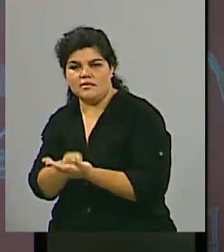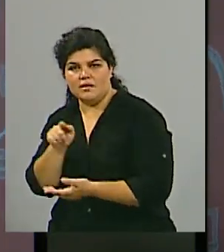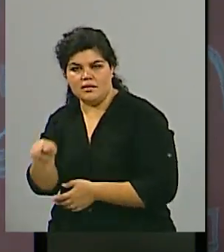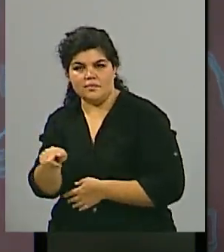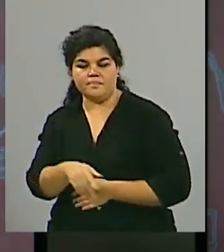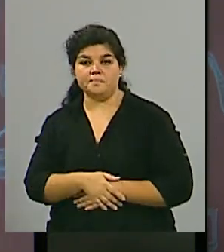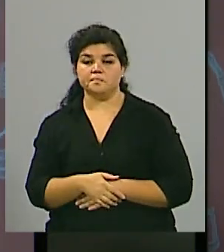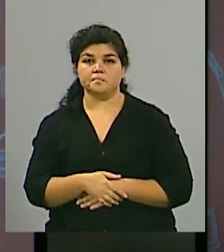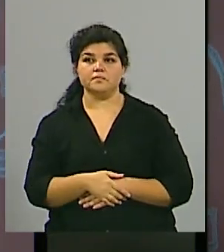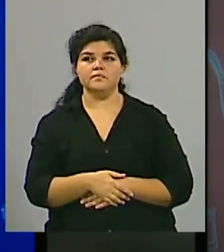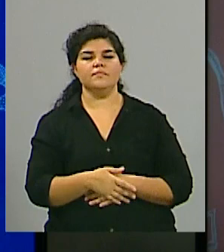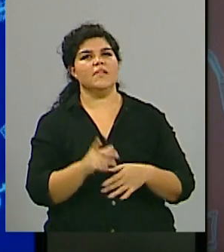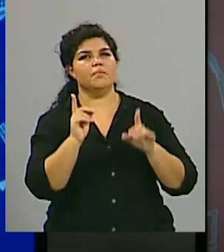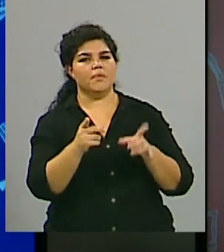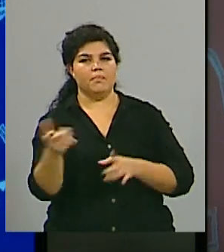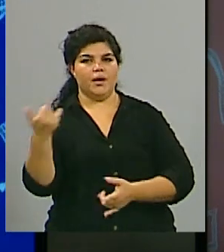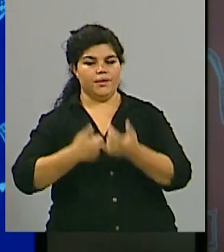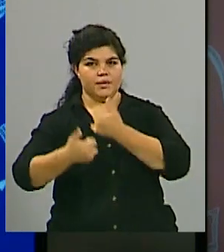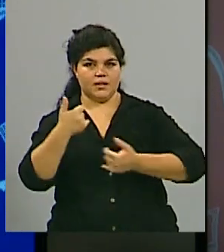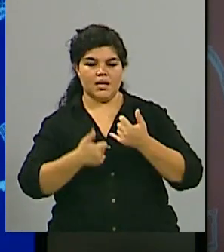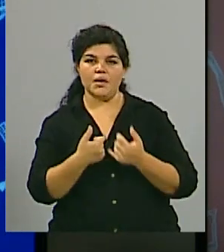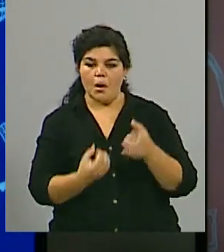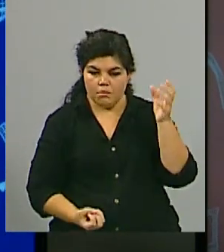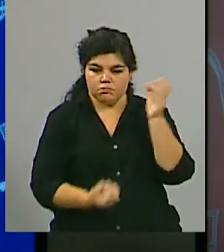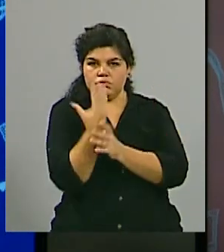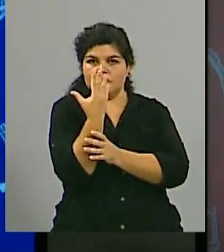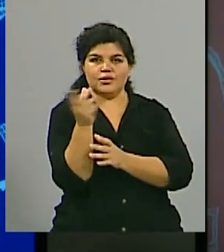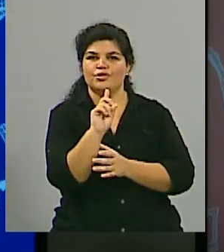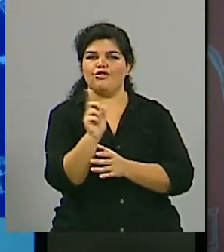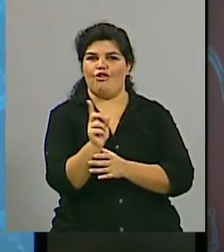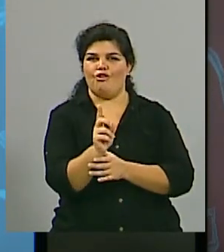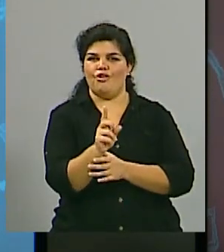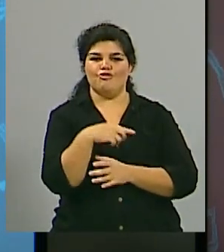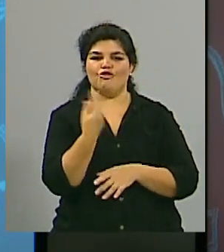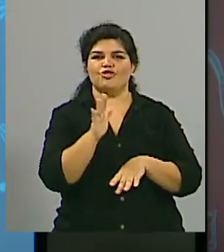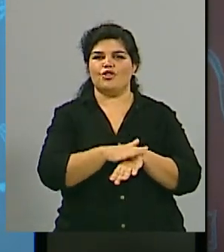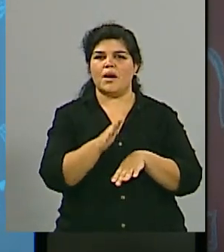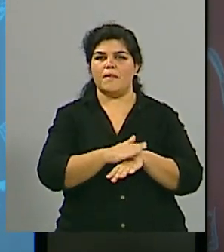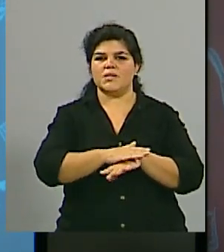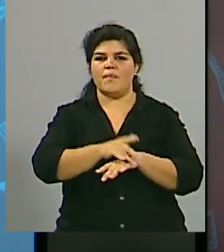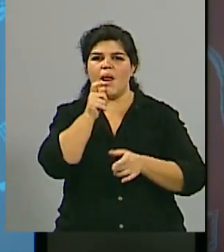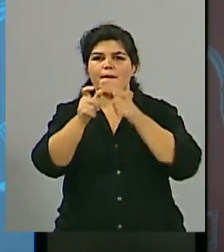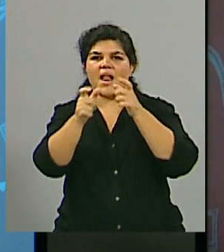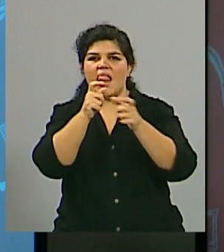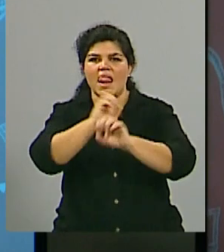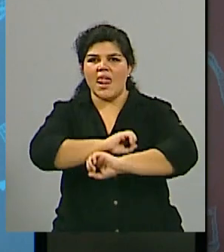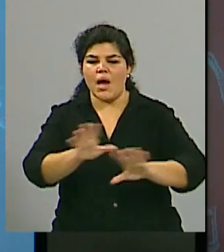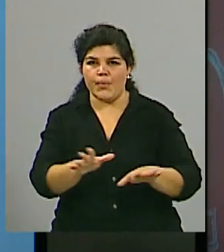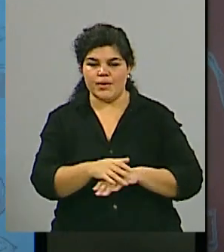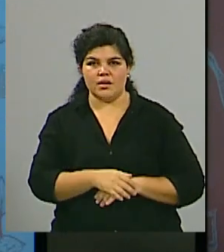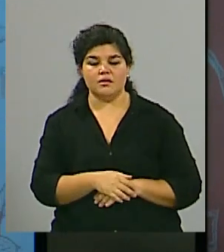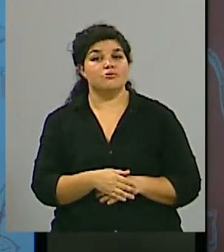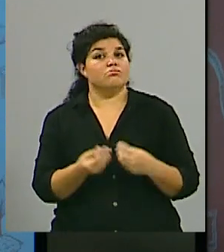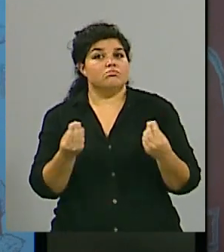nos referimos mal los medios cuando hablamos del resurgimiento porque están. ¿Por qué pensás que sucede eso, no? De que tal vez está en un plano en el